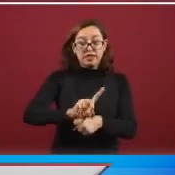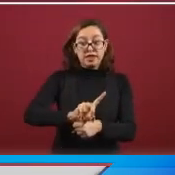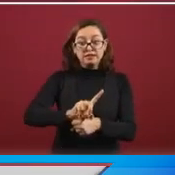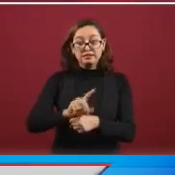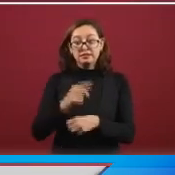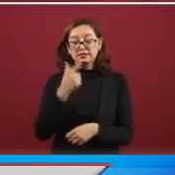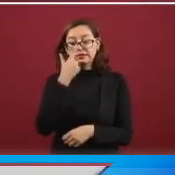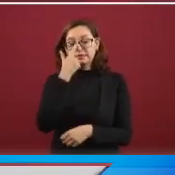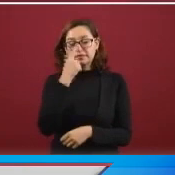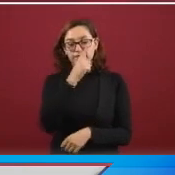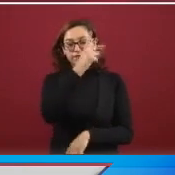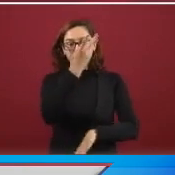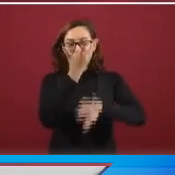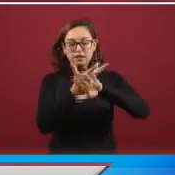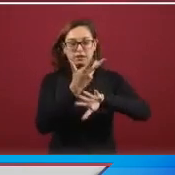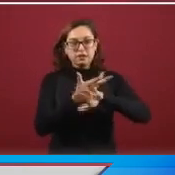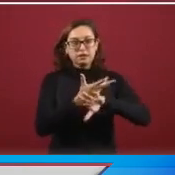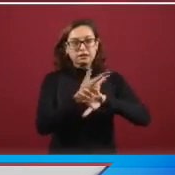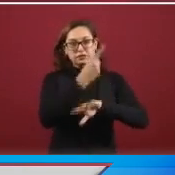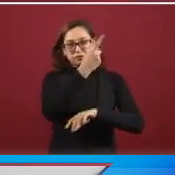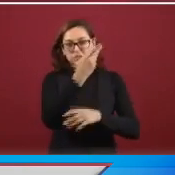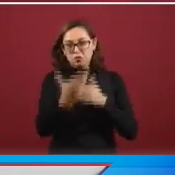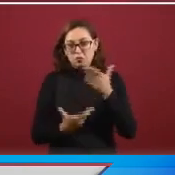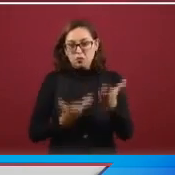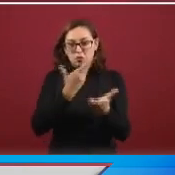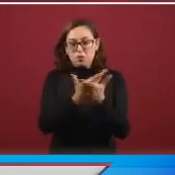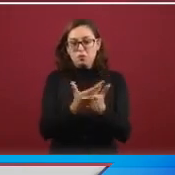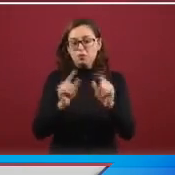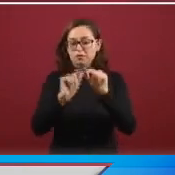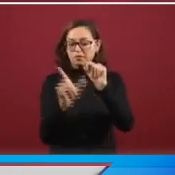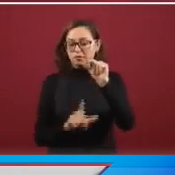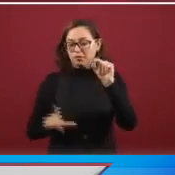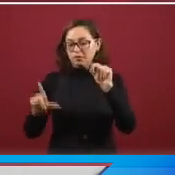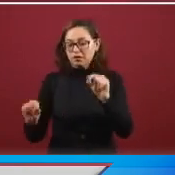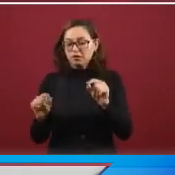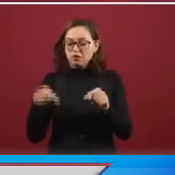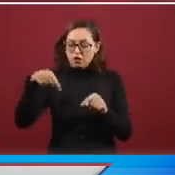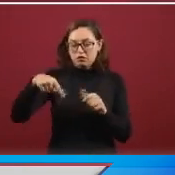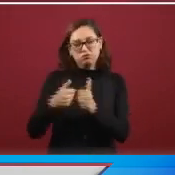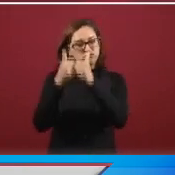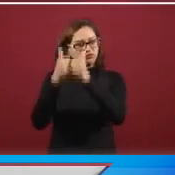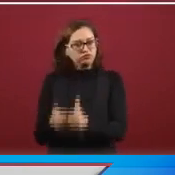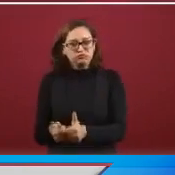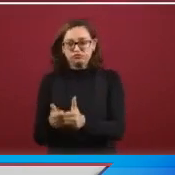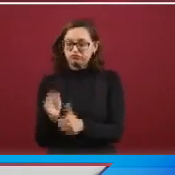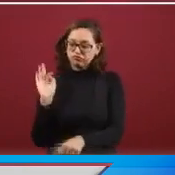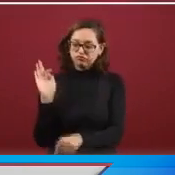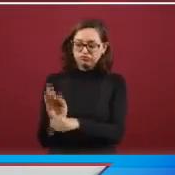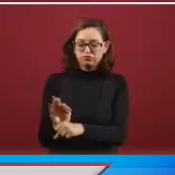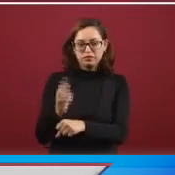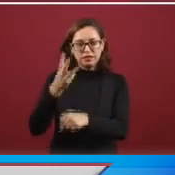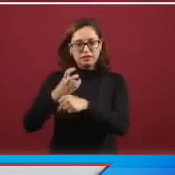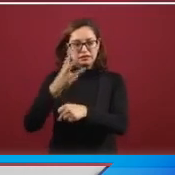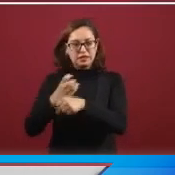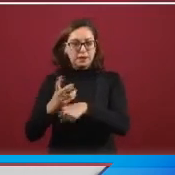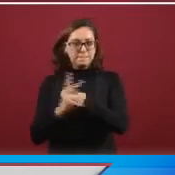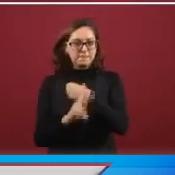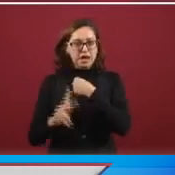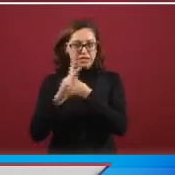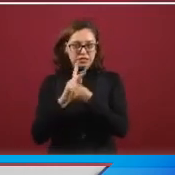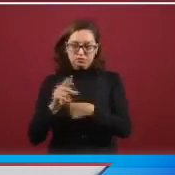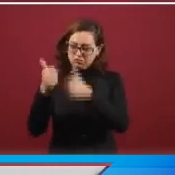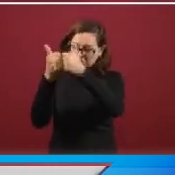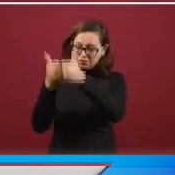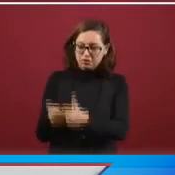Salvador y pronto iniciará en Honduras, que es este último el principal país de donde provienen los migrantes, en lo que significa prácticamente un éxodo. Marcelo